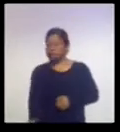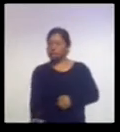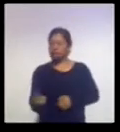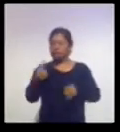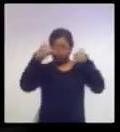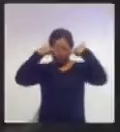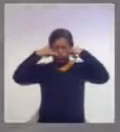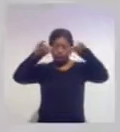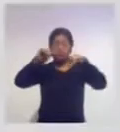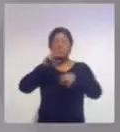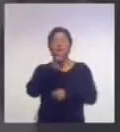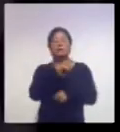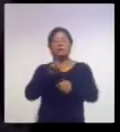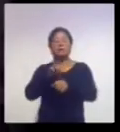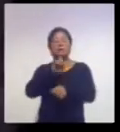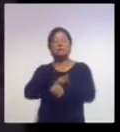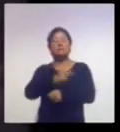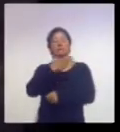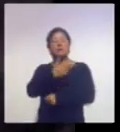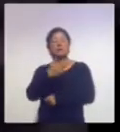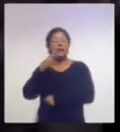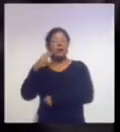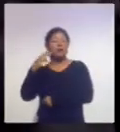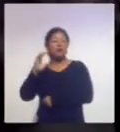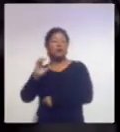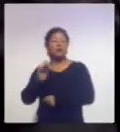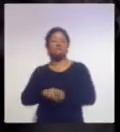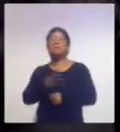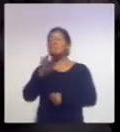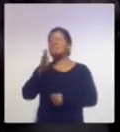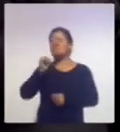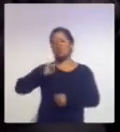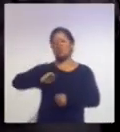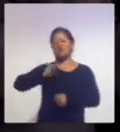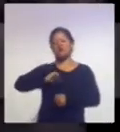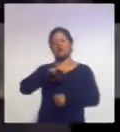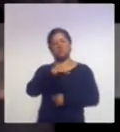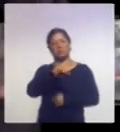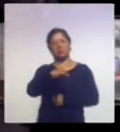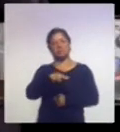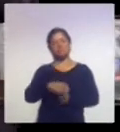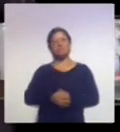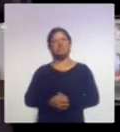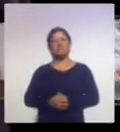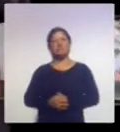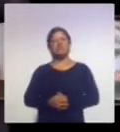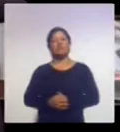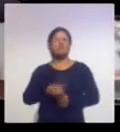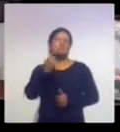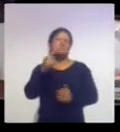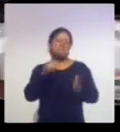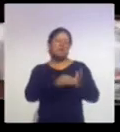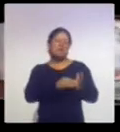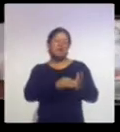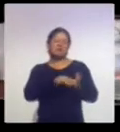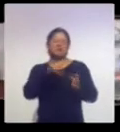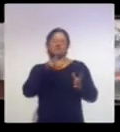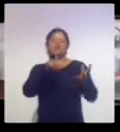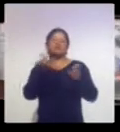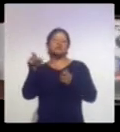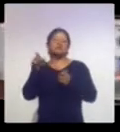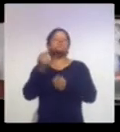Hernán Cortés a América. Hasta mediados del siglo XVIII, o sea,